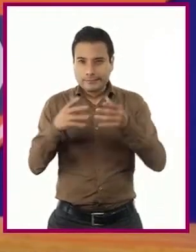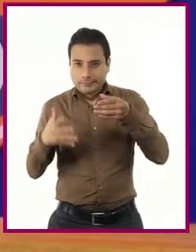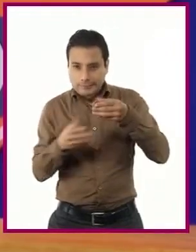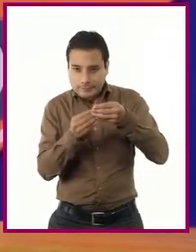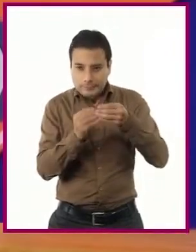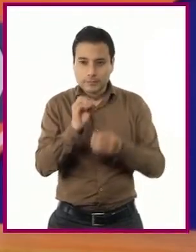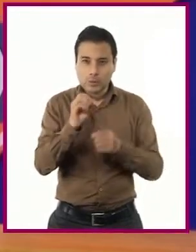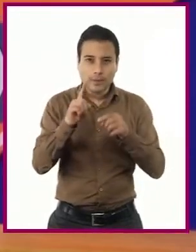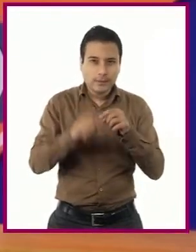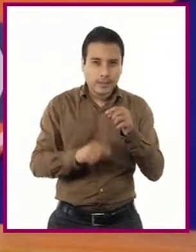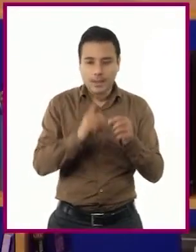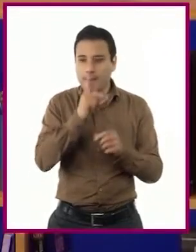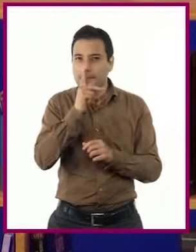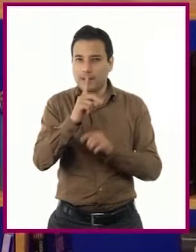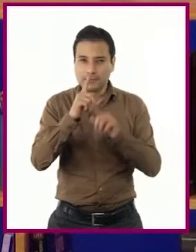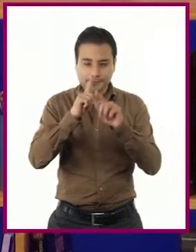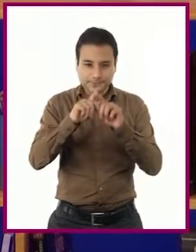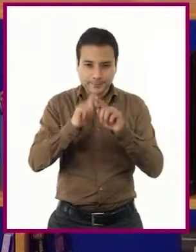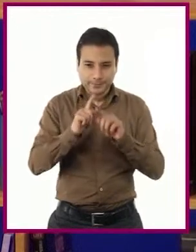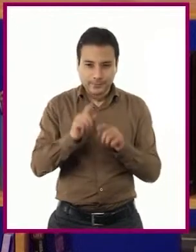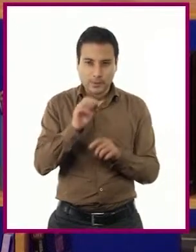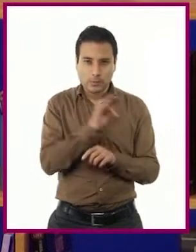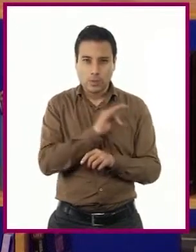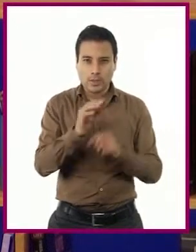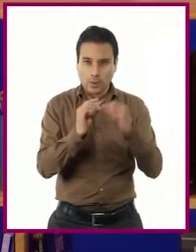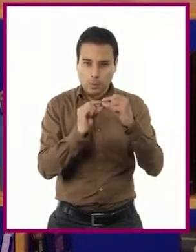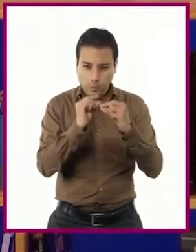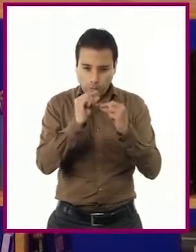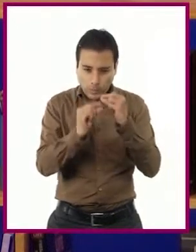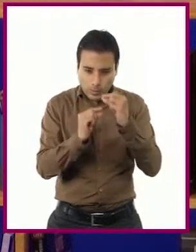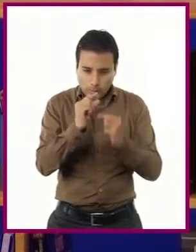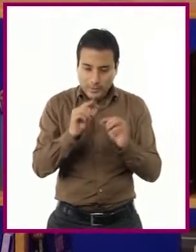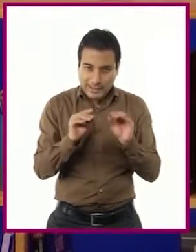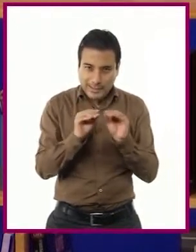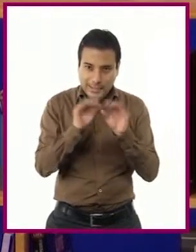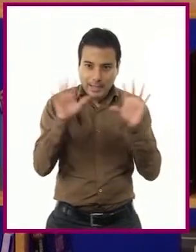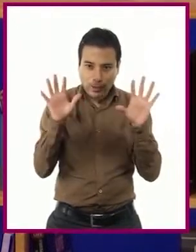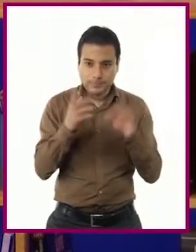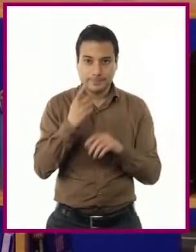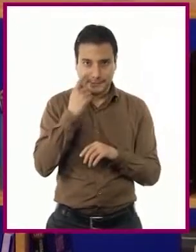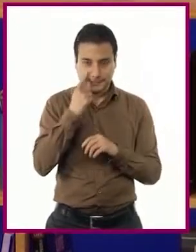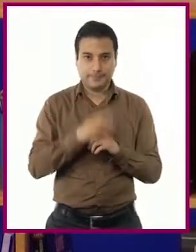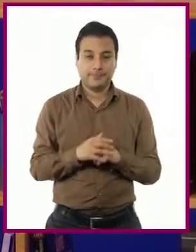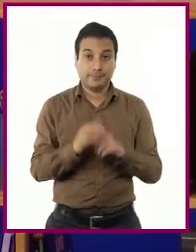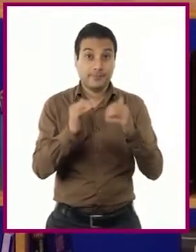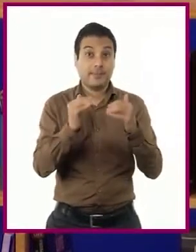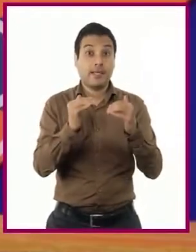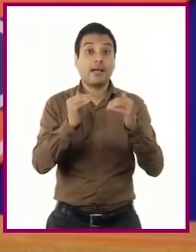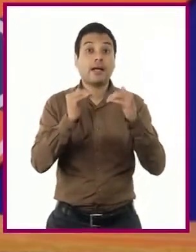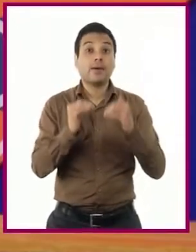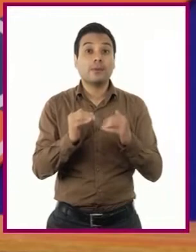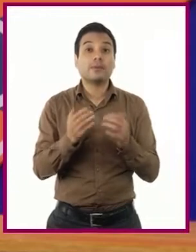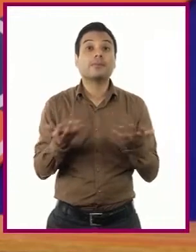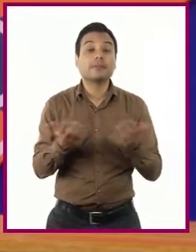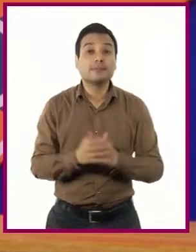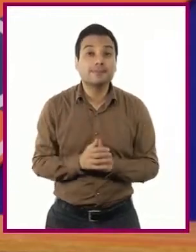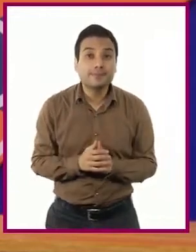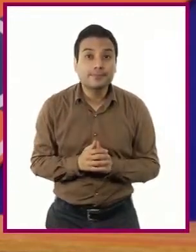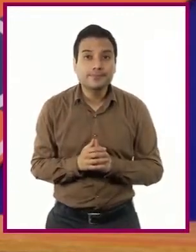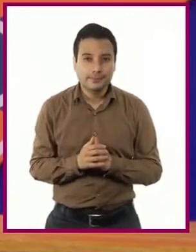quitar palabras para que vaya quedando cada vez más claro. Ahora, el siguiente paso es la